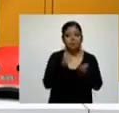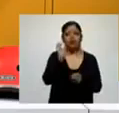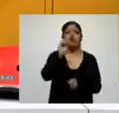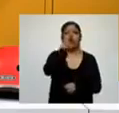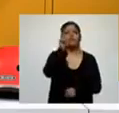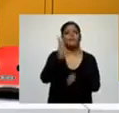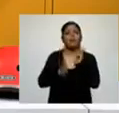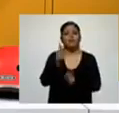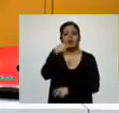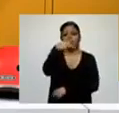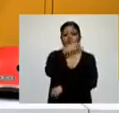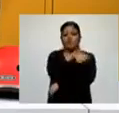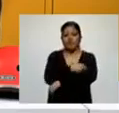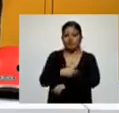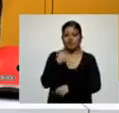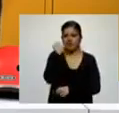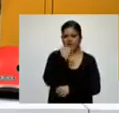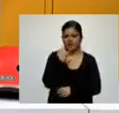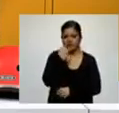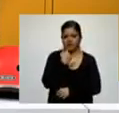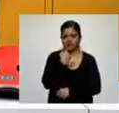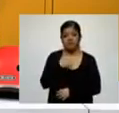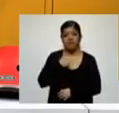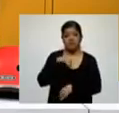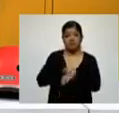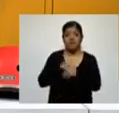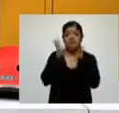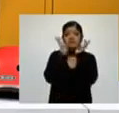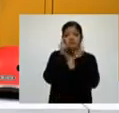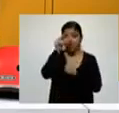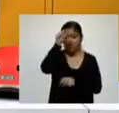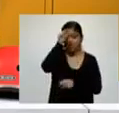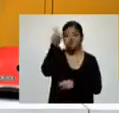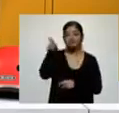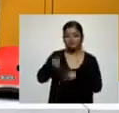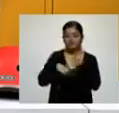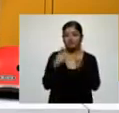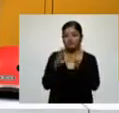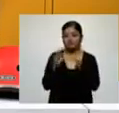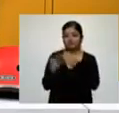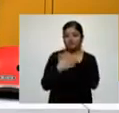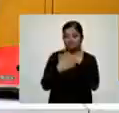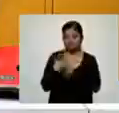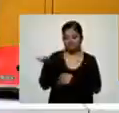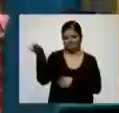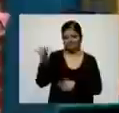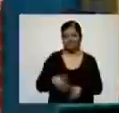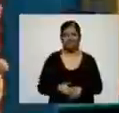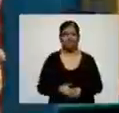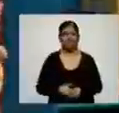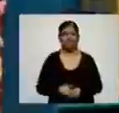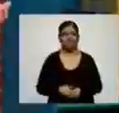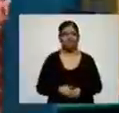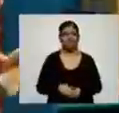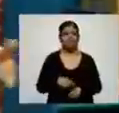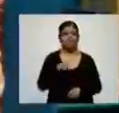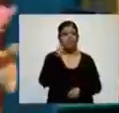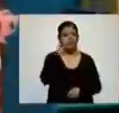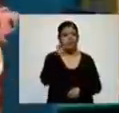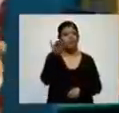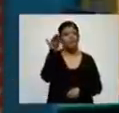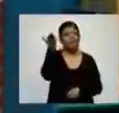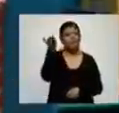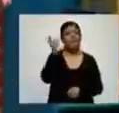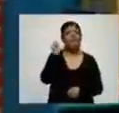con tu familia en tu lengua. Mi amigo Ajolisto tiene algo que contarnos. Vamos con él. Pide a quien te